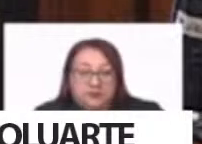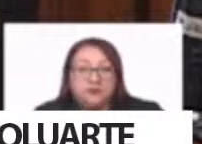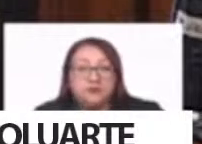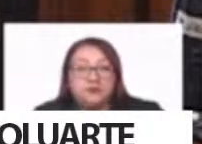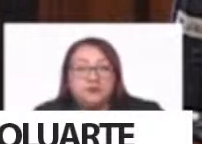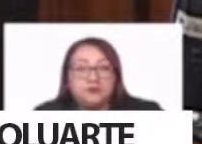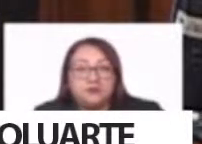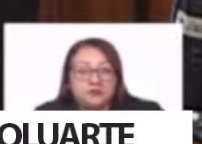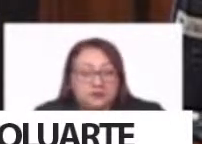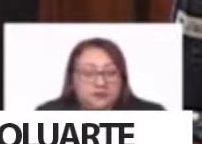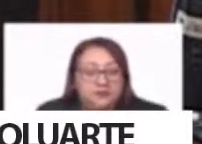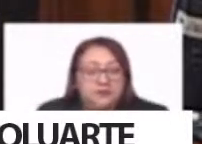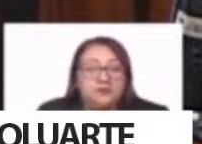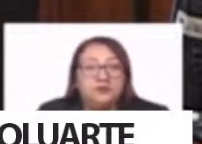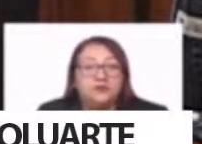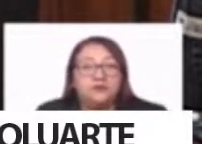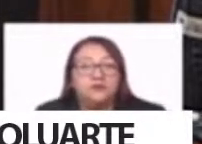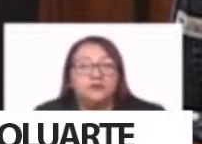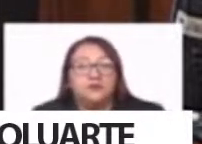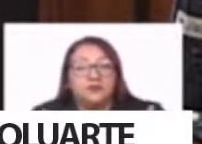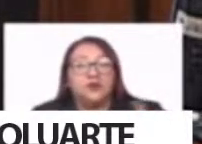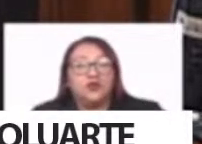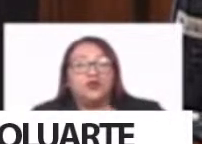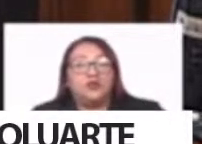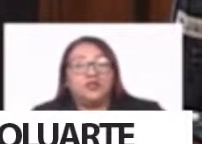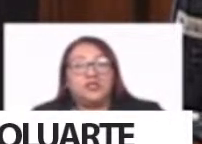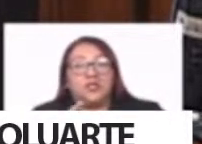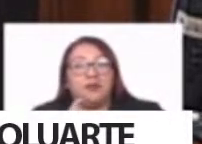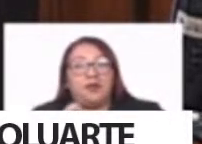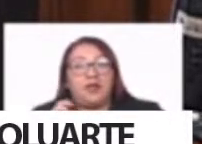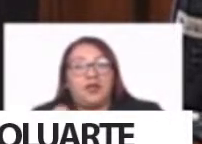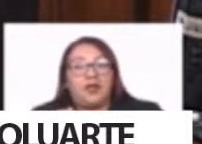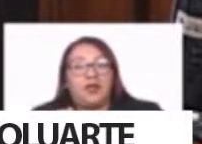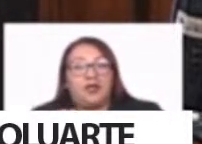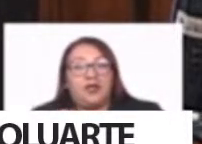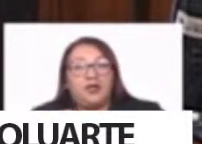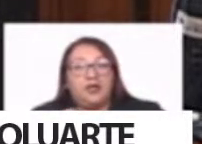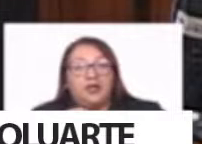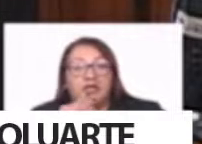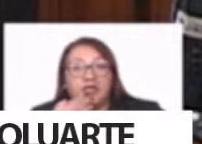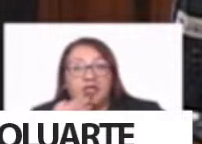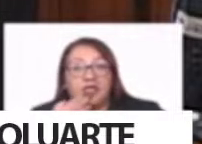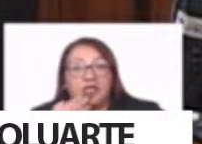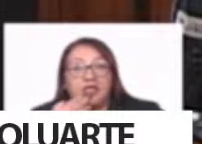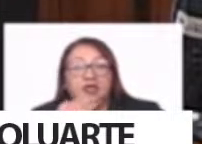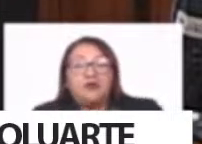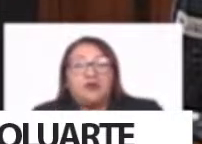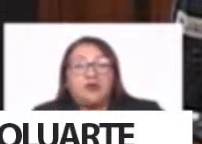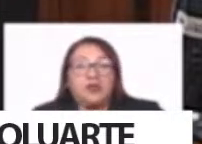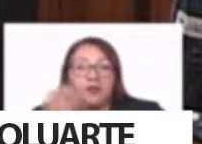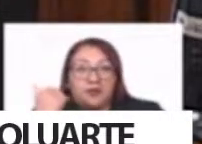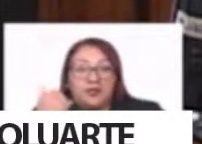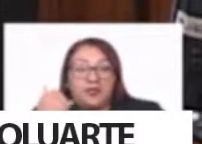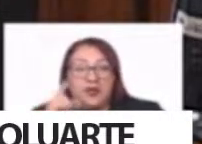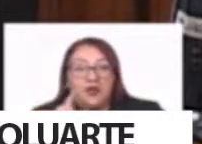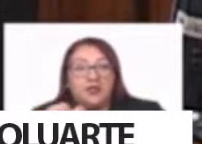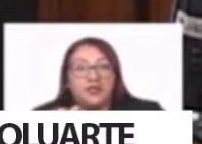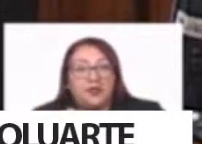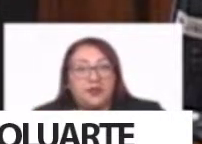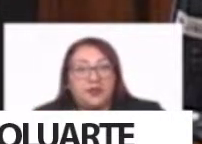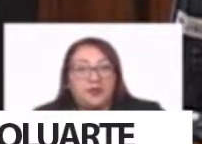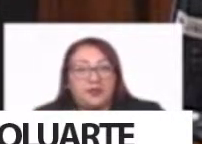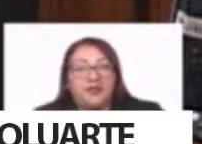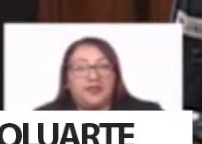un afectuoso saludo a la congresista Silvana Emperatriz Robles Araujo, quien cumplió años el pasado lunes 6 de